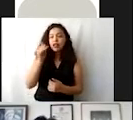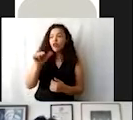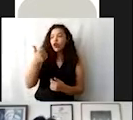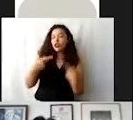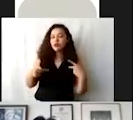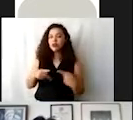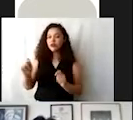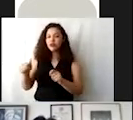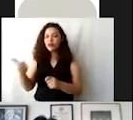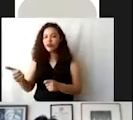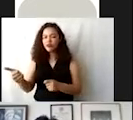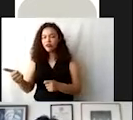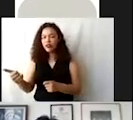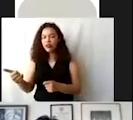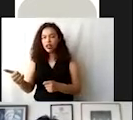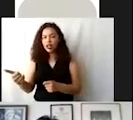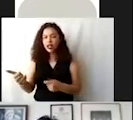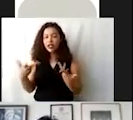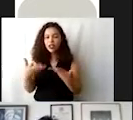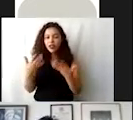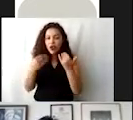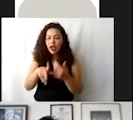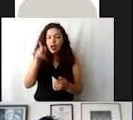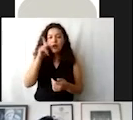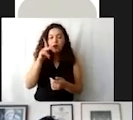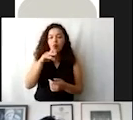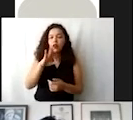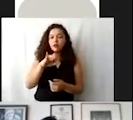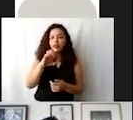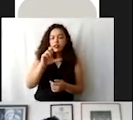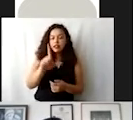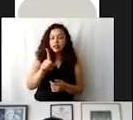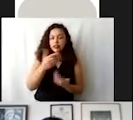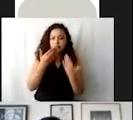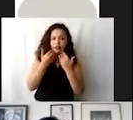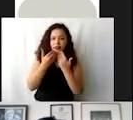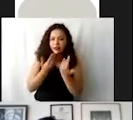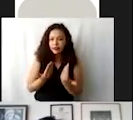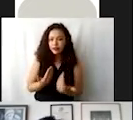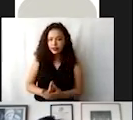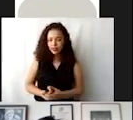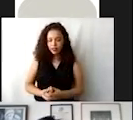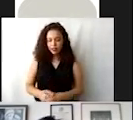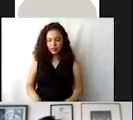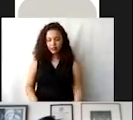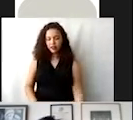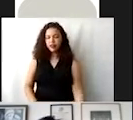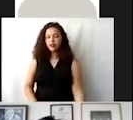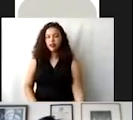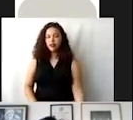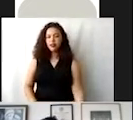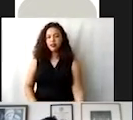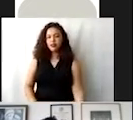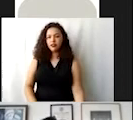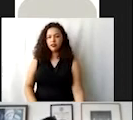sé, y no cuentan con el comprobante fiscal. Para esos efectos,